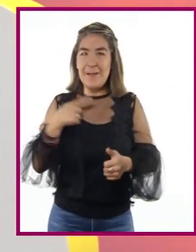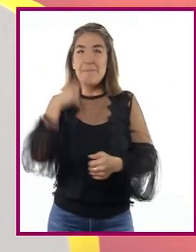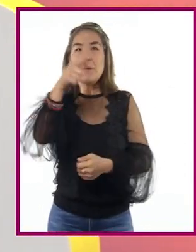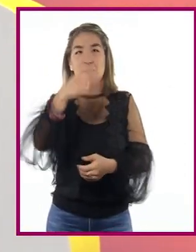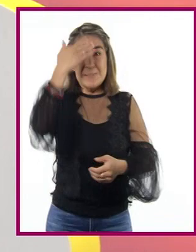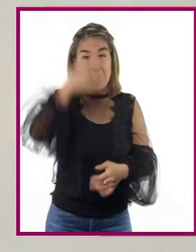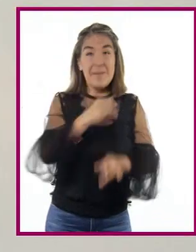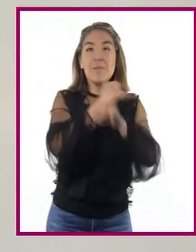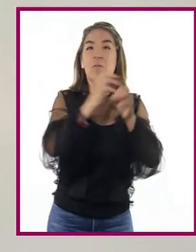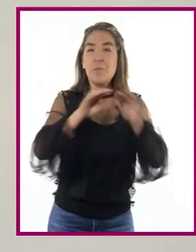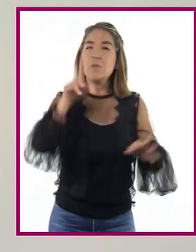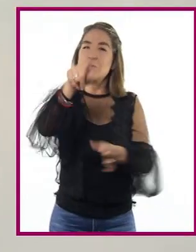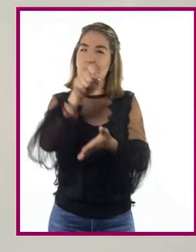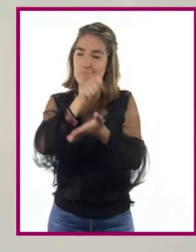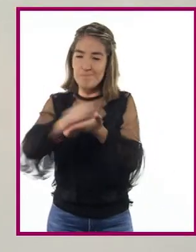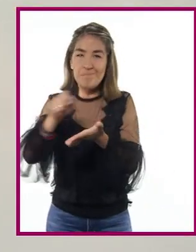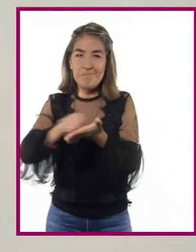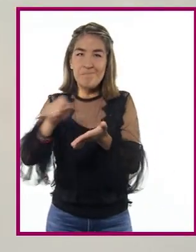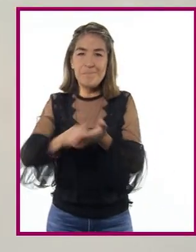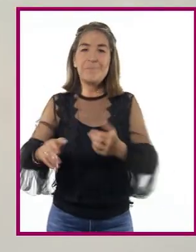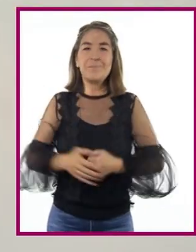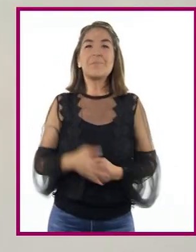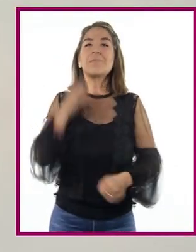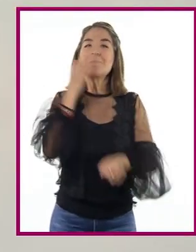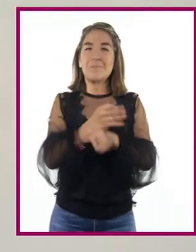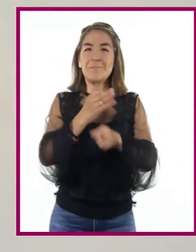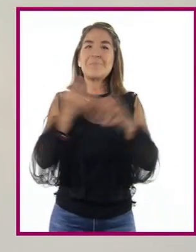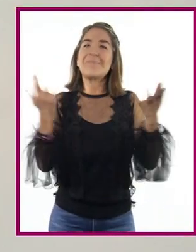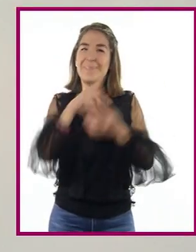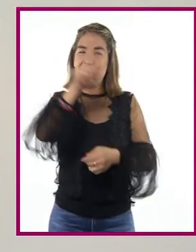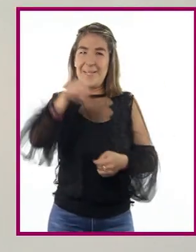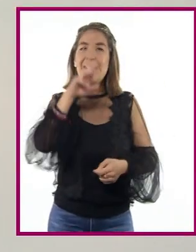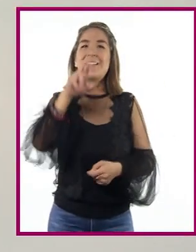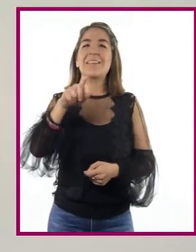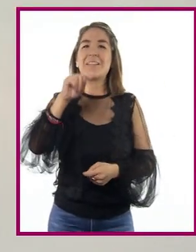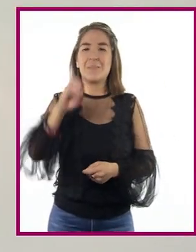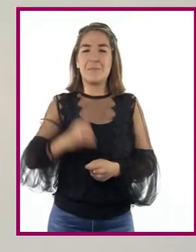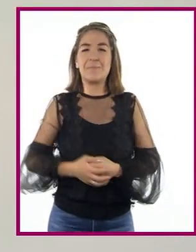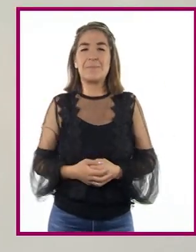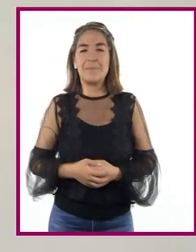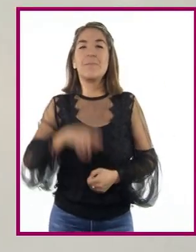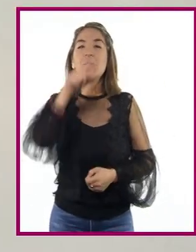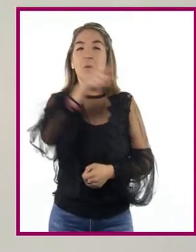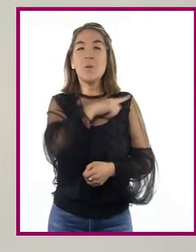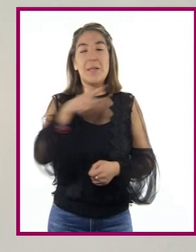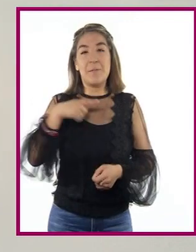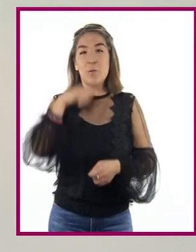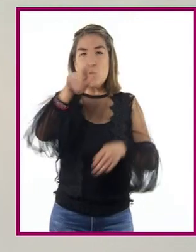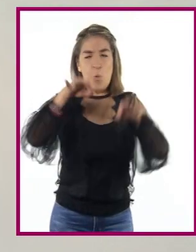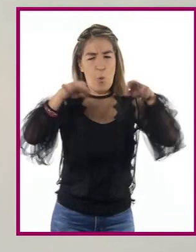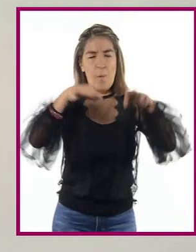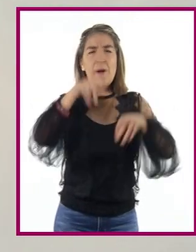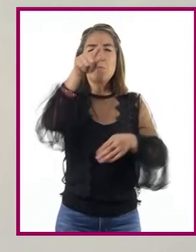la misma. Ahora ha llegado el momento de un nuevo reto. Escriban